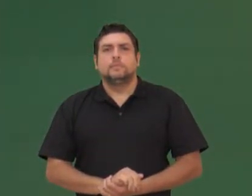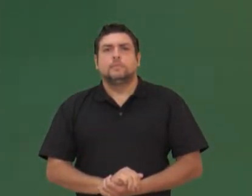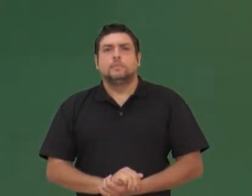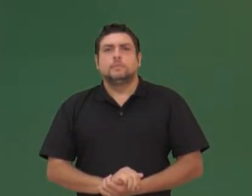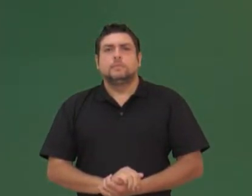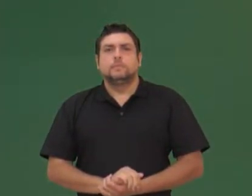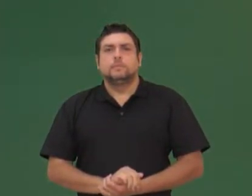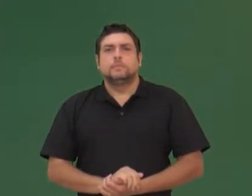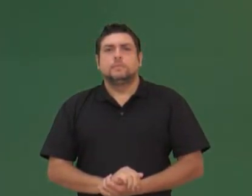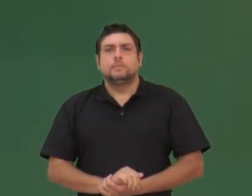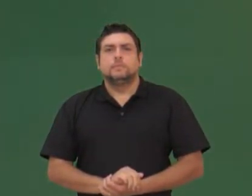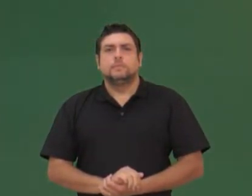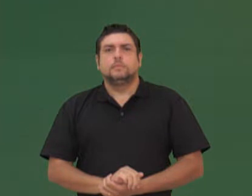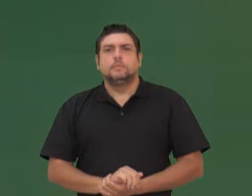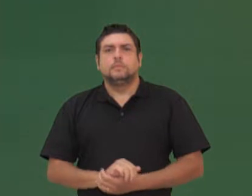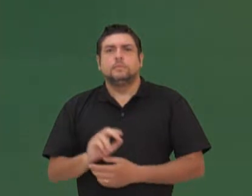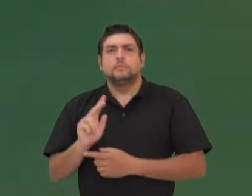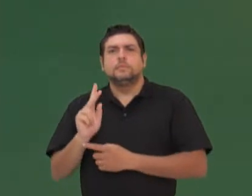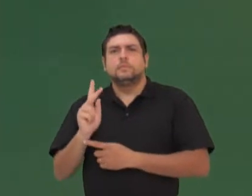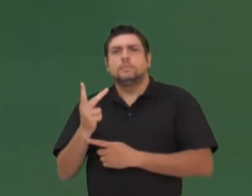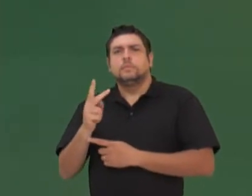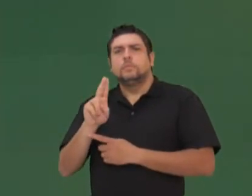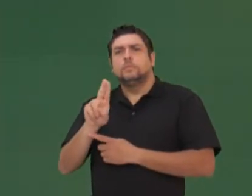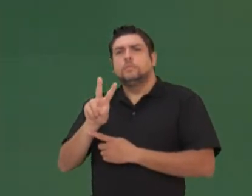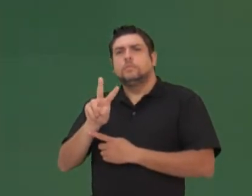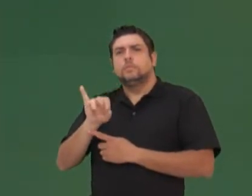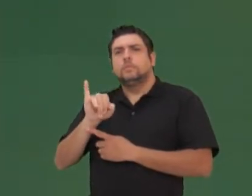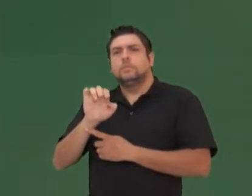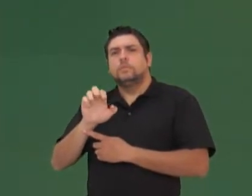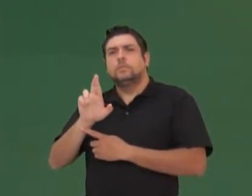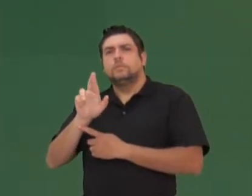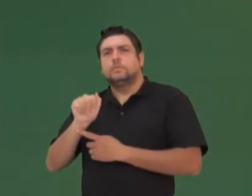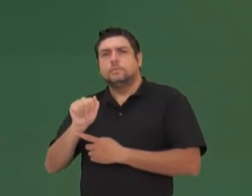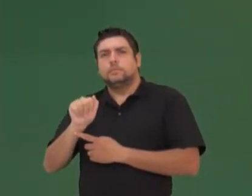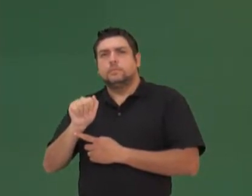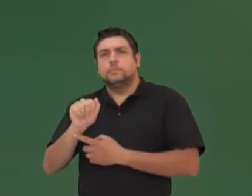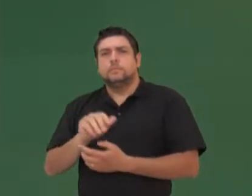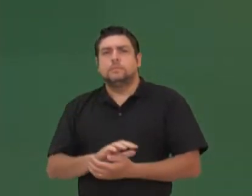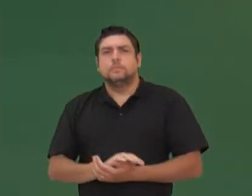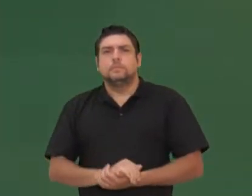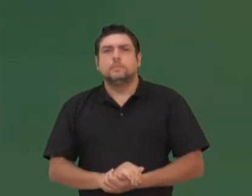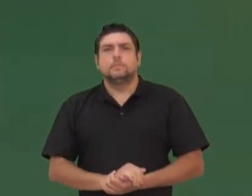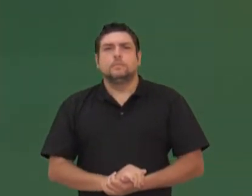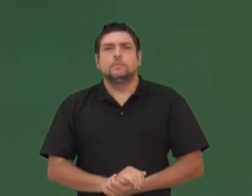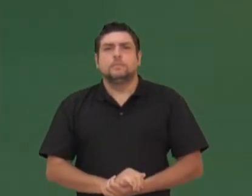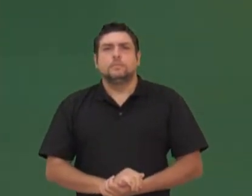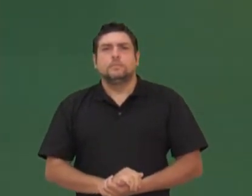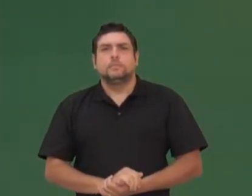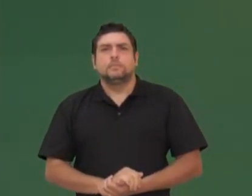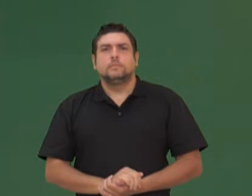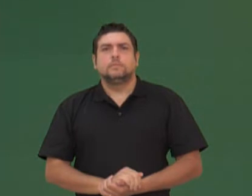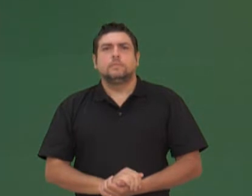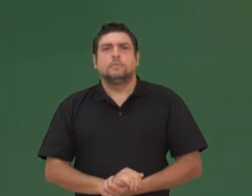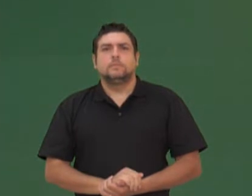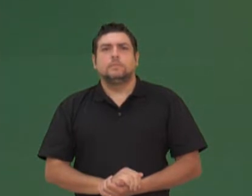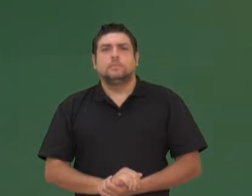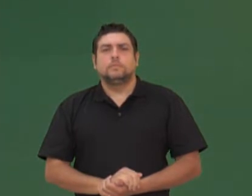¿Qué pasaría si hubiera? Y el otro, esto es lo que pasaría si los